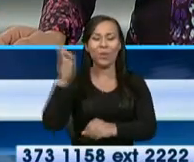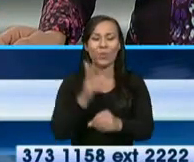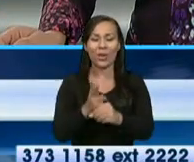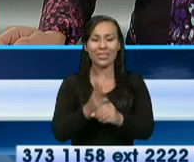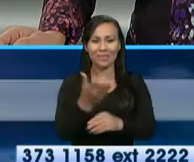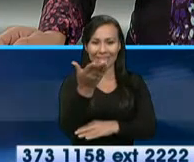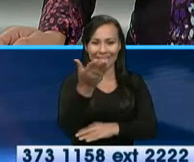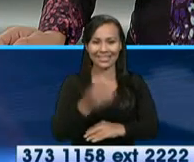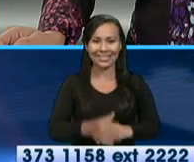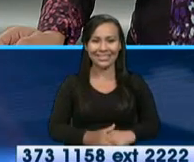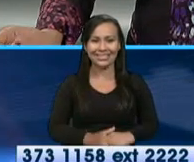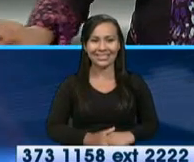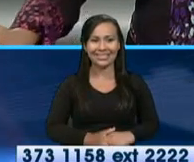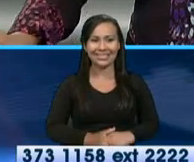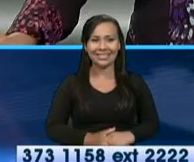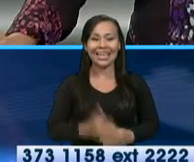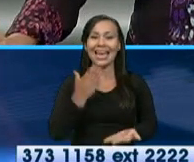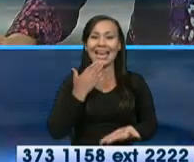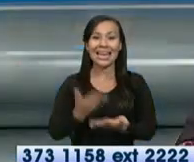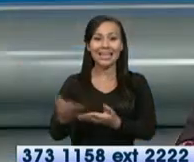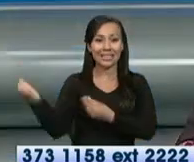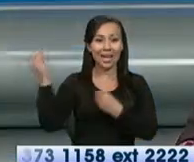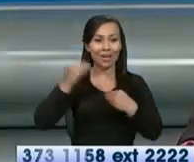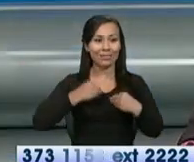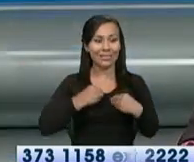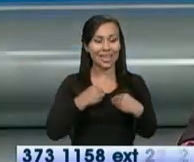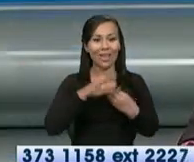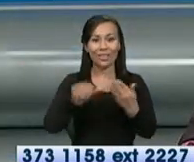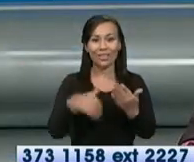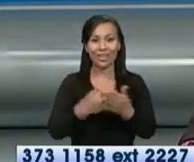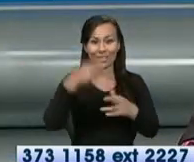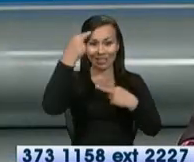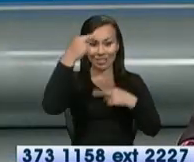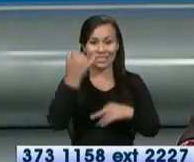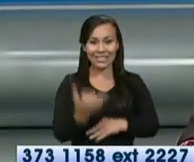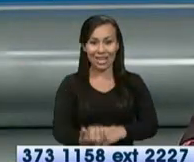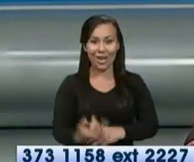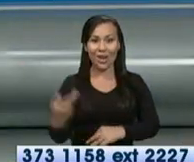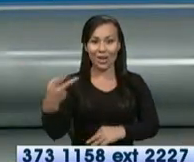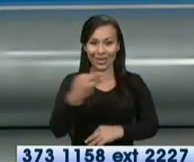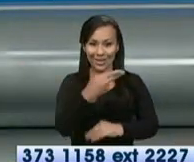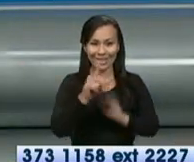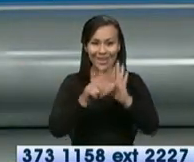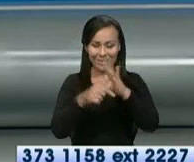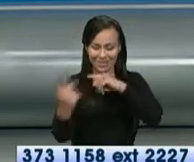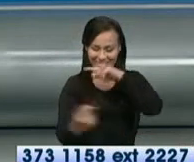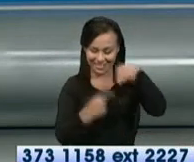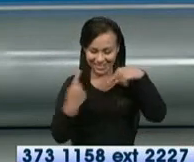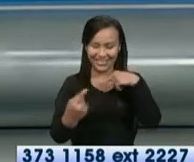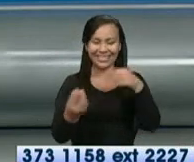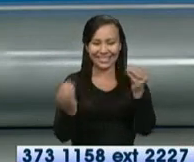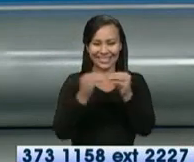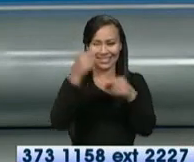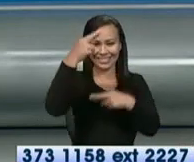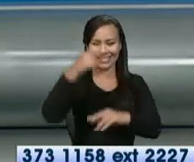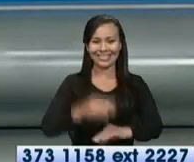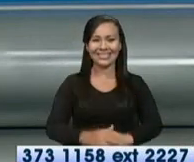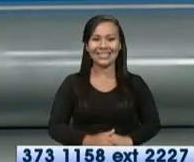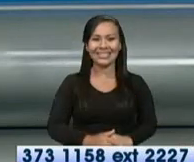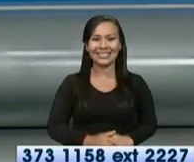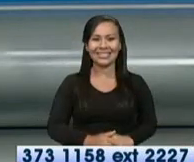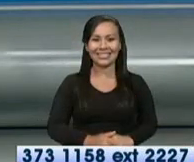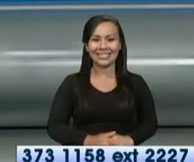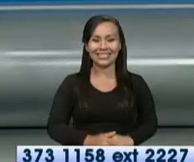informados. Muchísimas gracias, Hansel, por ese completo informe. Es momento de una nueva pausa, pero ya regresamos con más noticias.